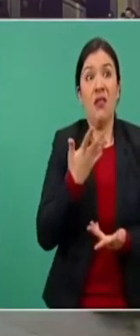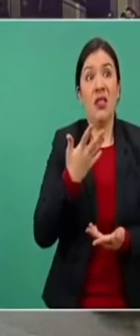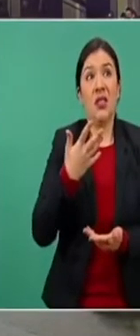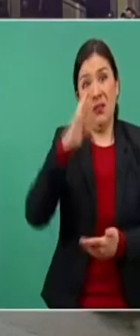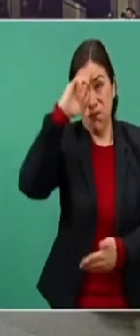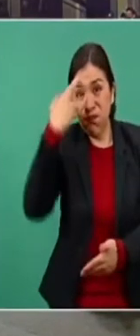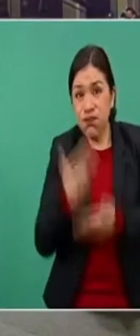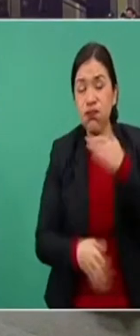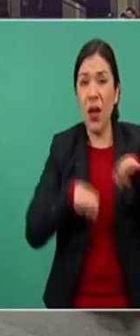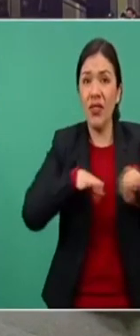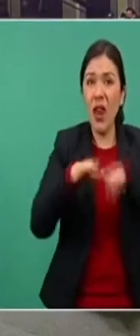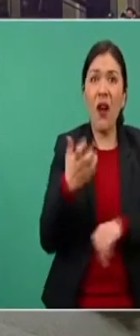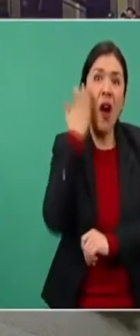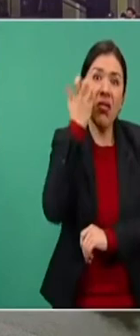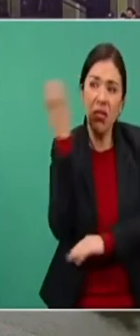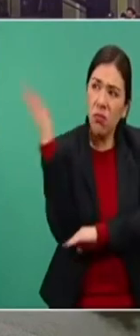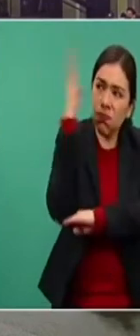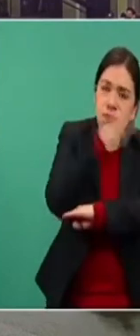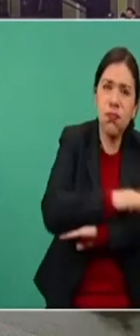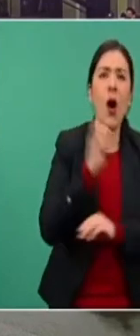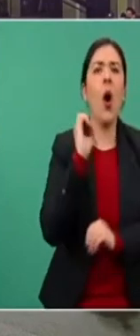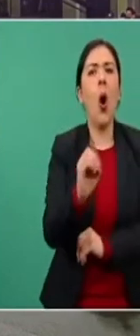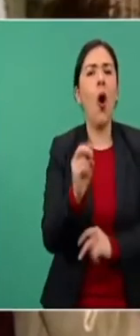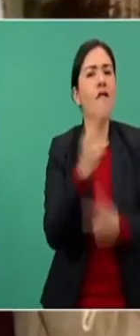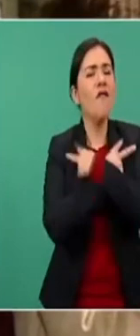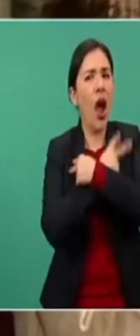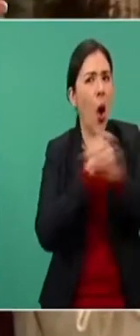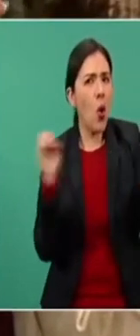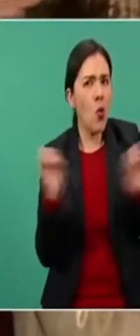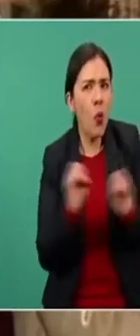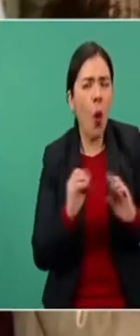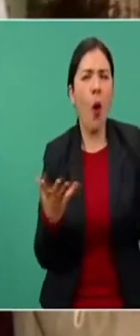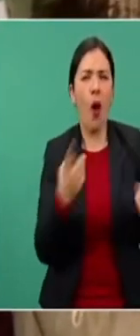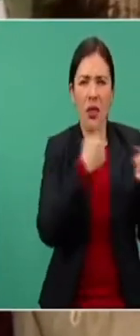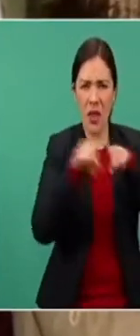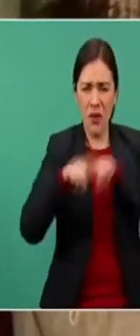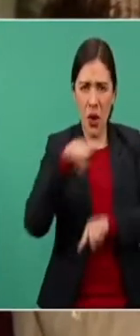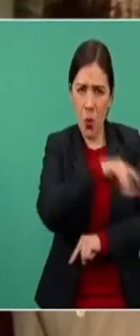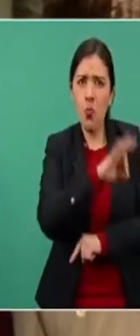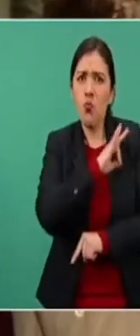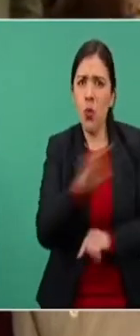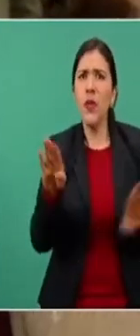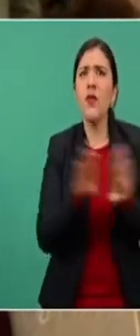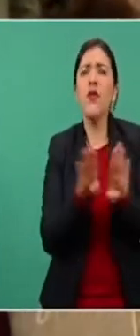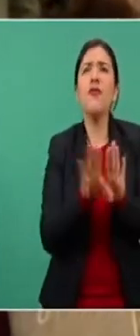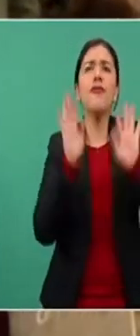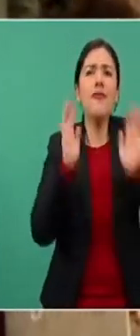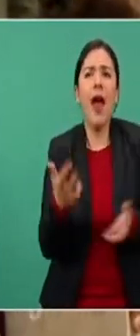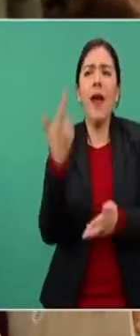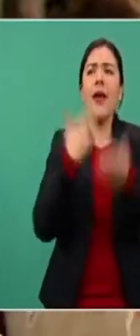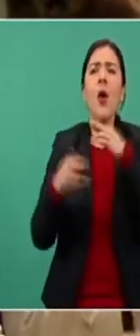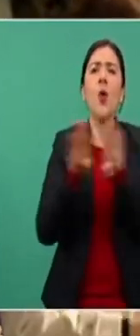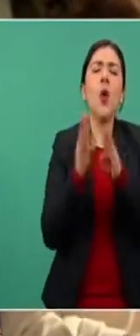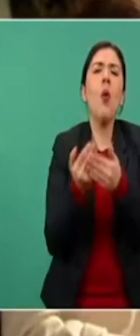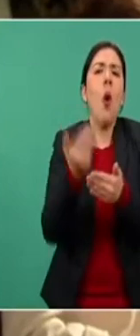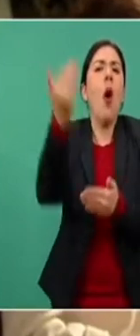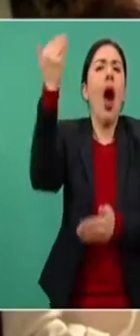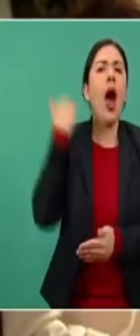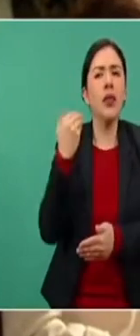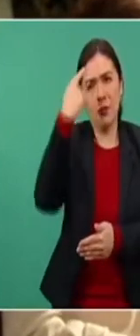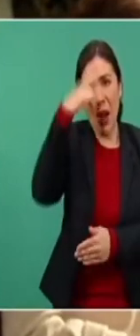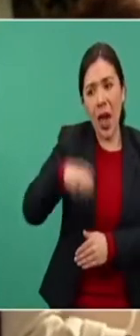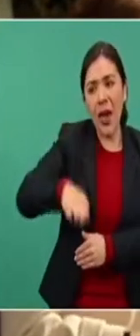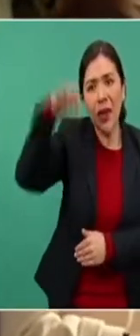estas jornadas laborales o que no se les haya dado las vacaciones, y que se regrese pues al periodo anterior de la